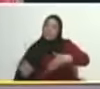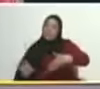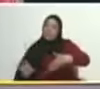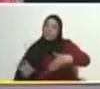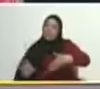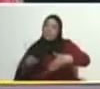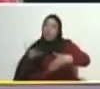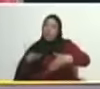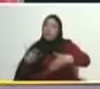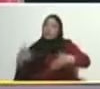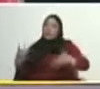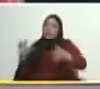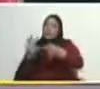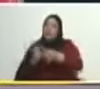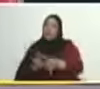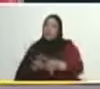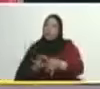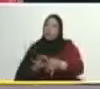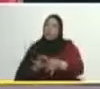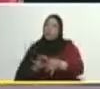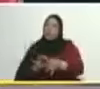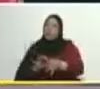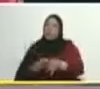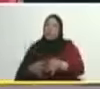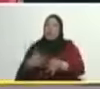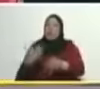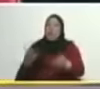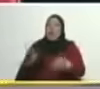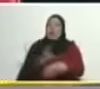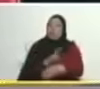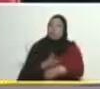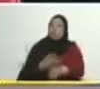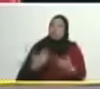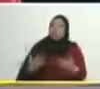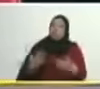Y más temprano que tarde,